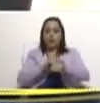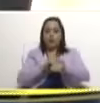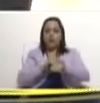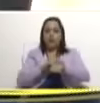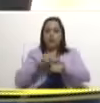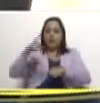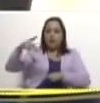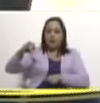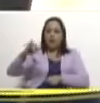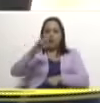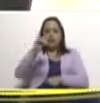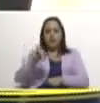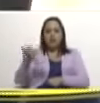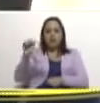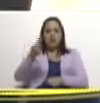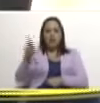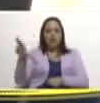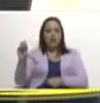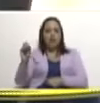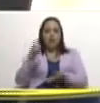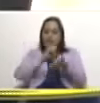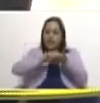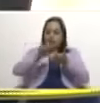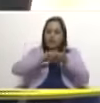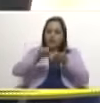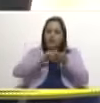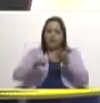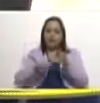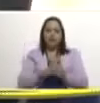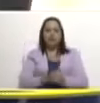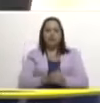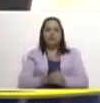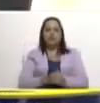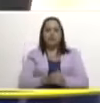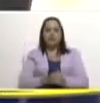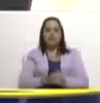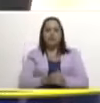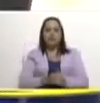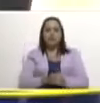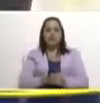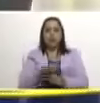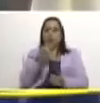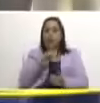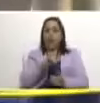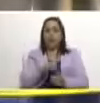Pizarro dejaba por escrito, lo cual quedó